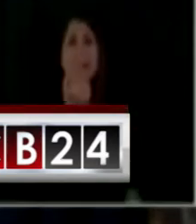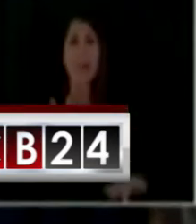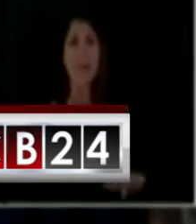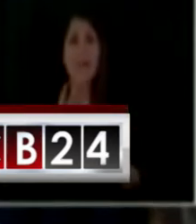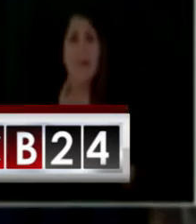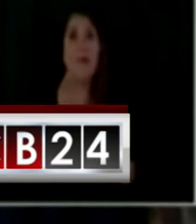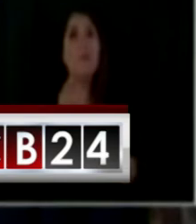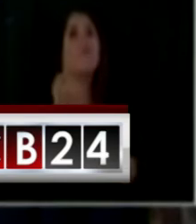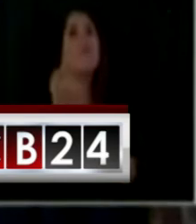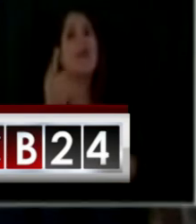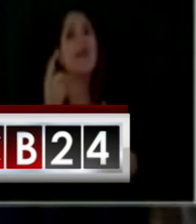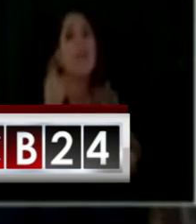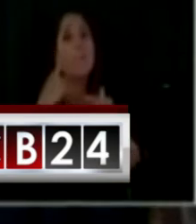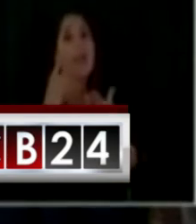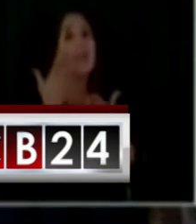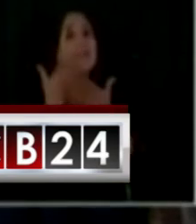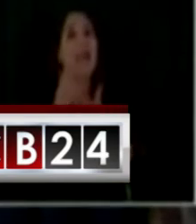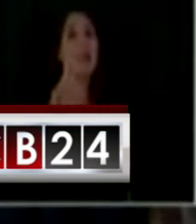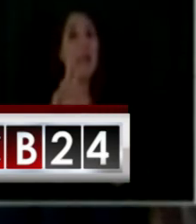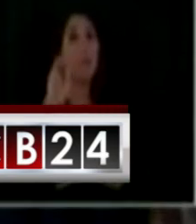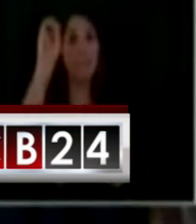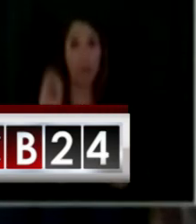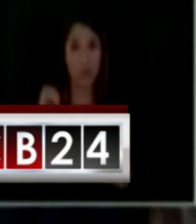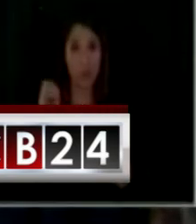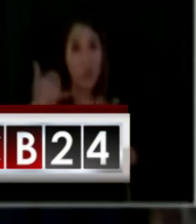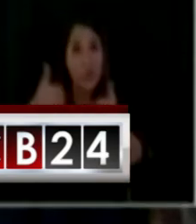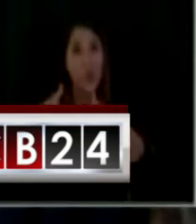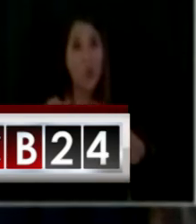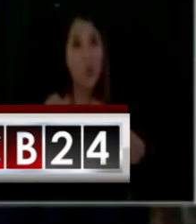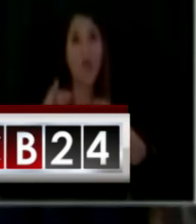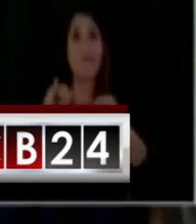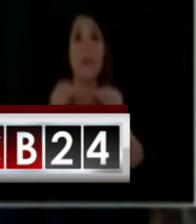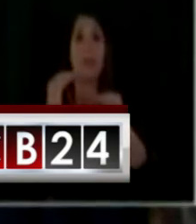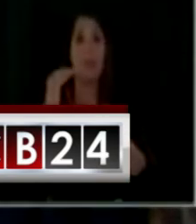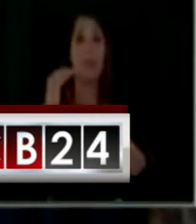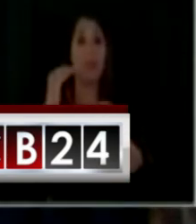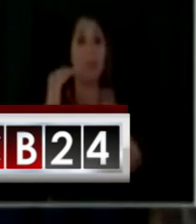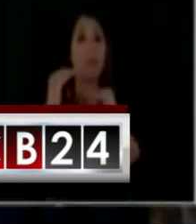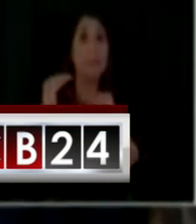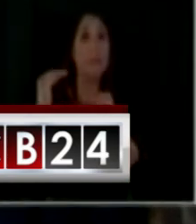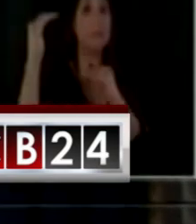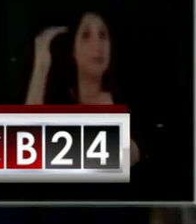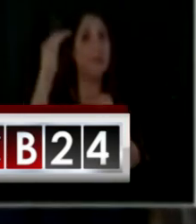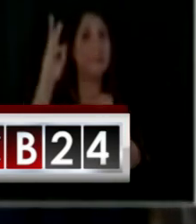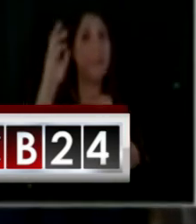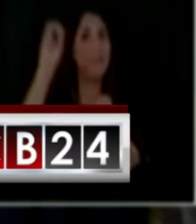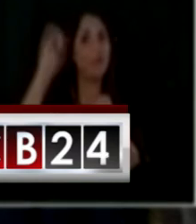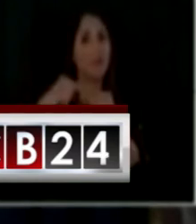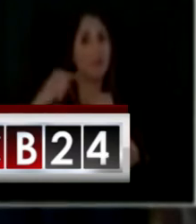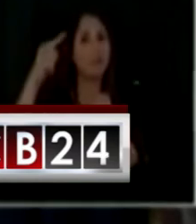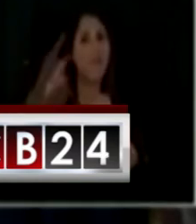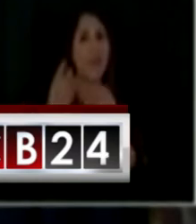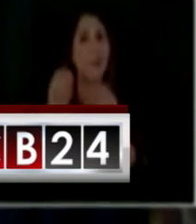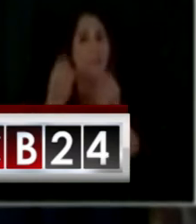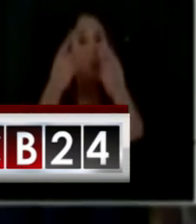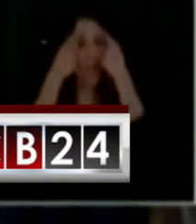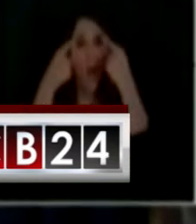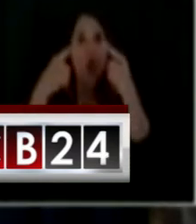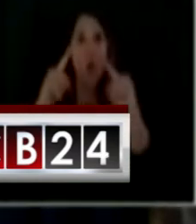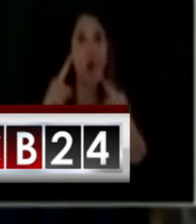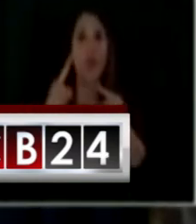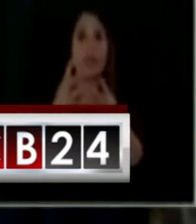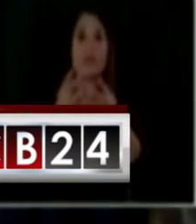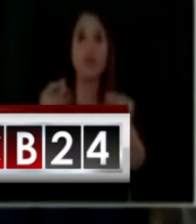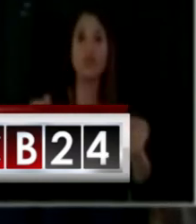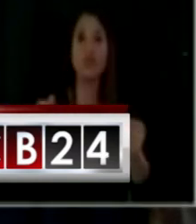3% requerido en septiembre de 2015 y todavía más lejano al 6% o 7% de déficit fiscal total